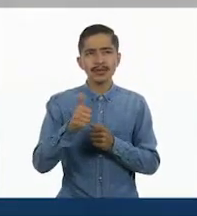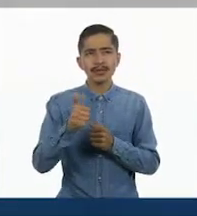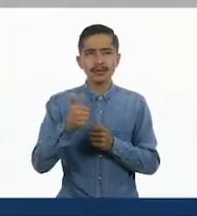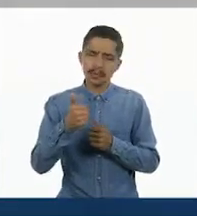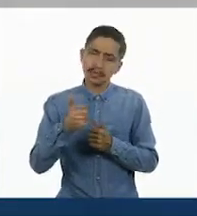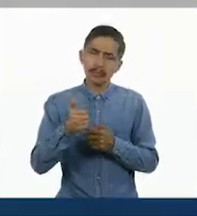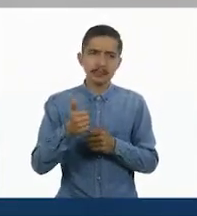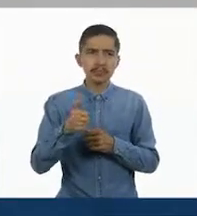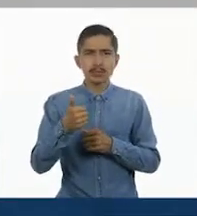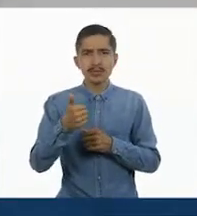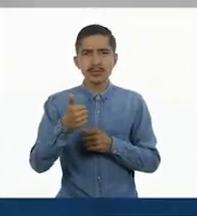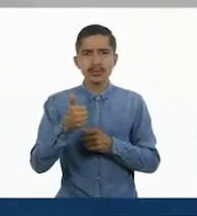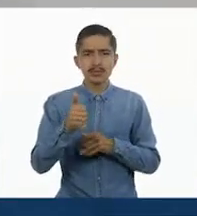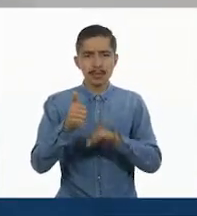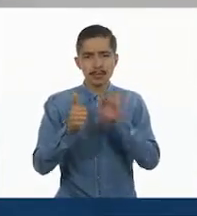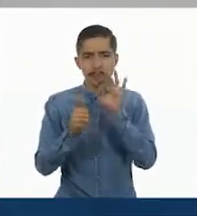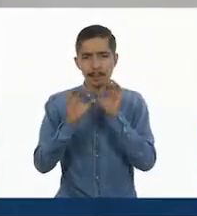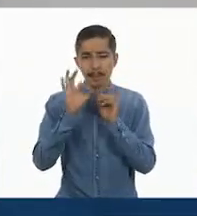Ajá.